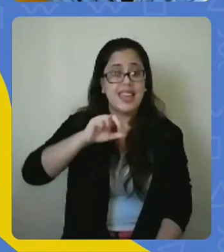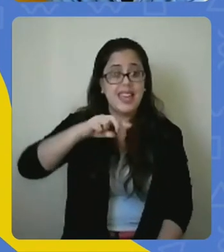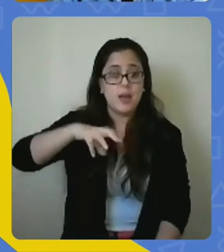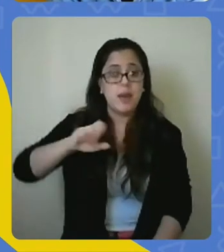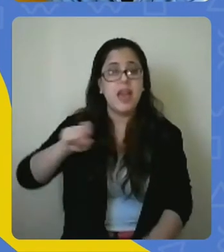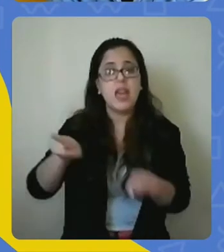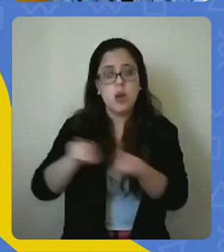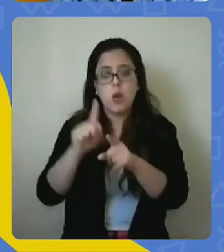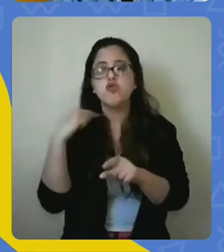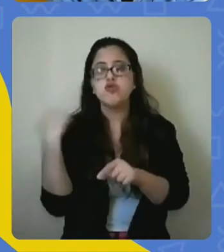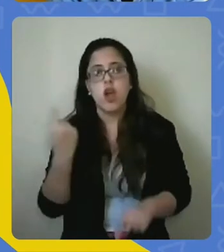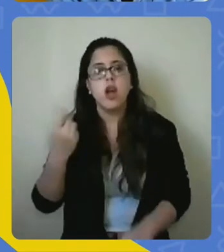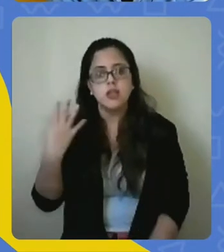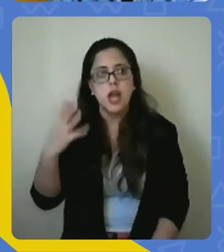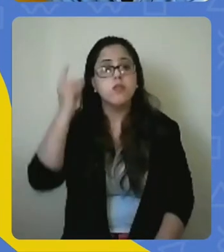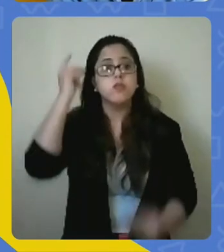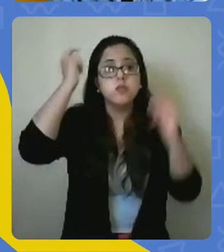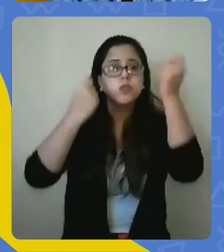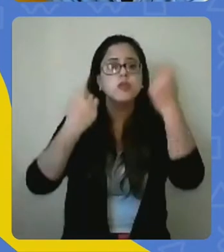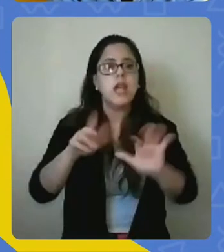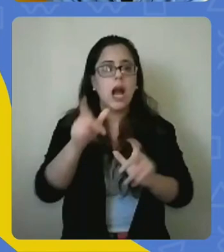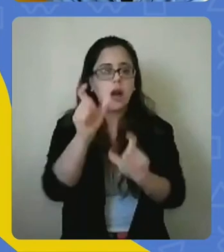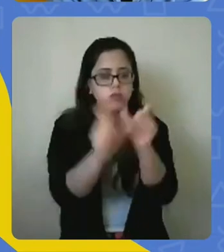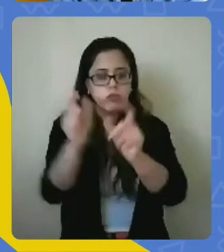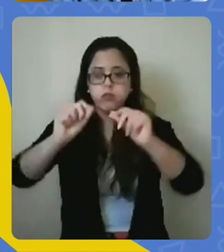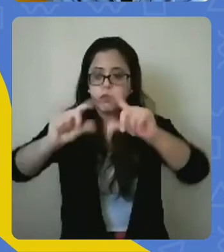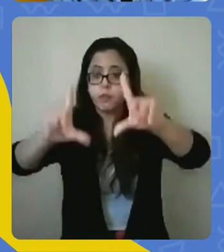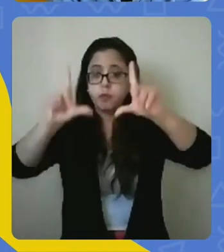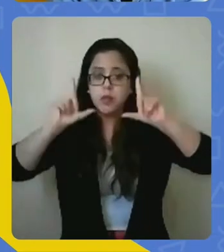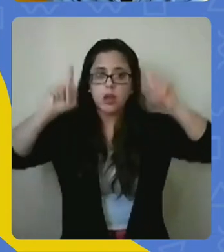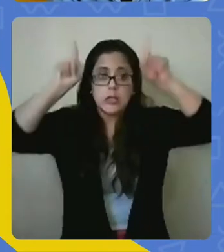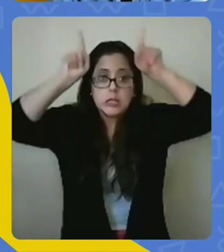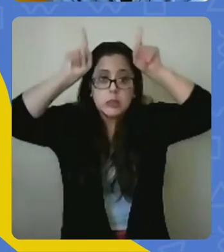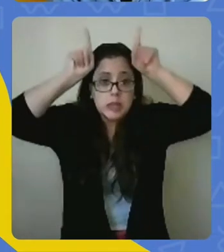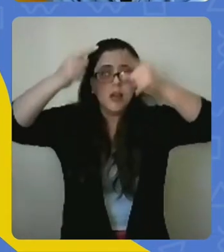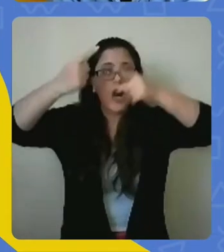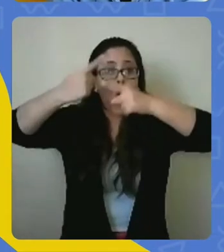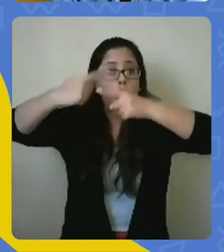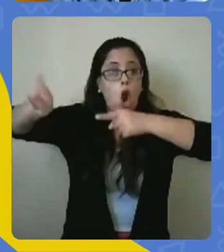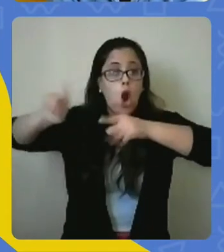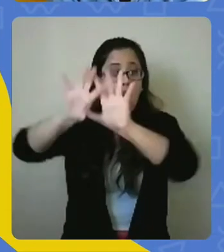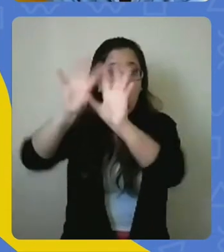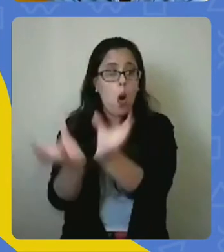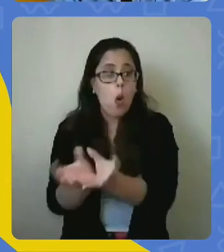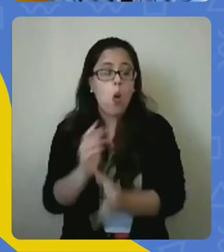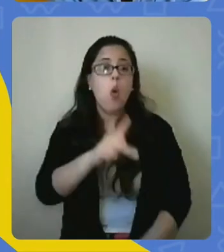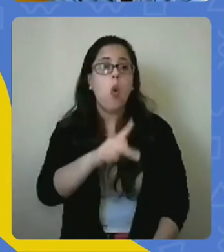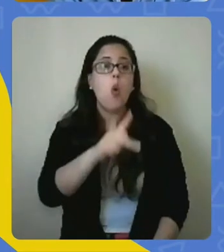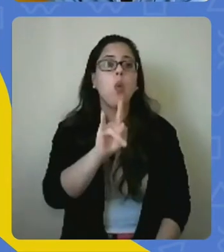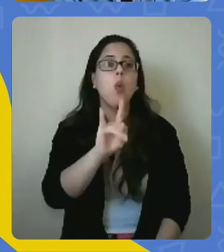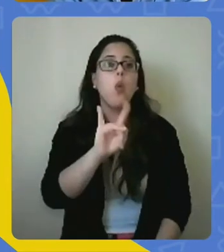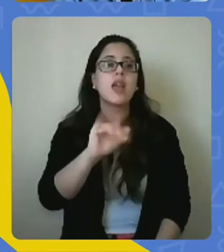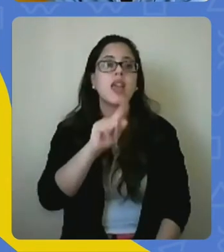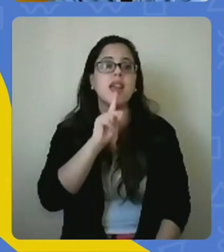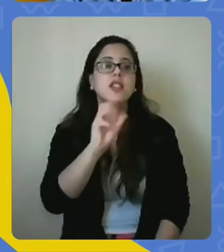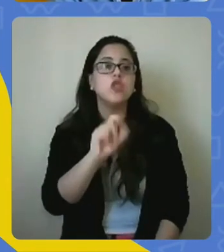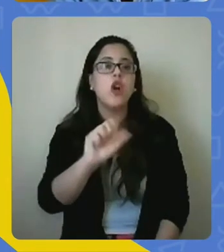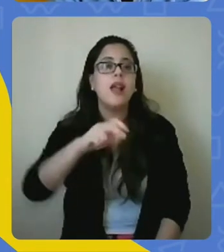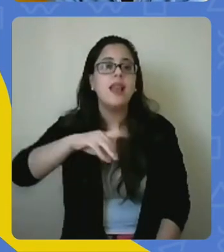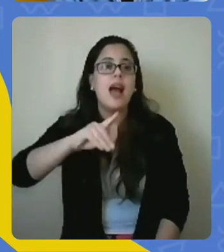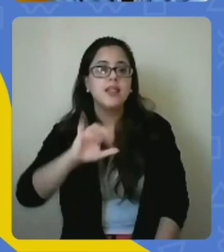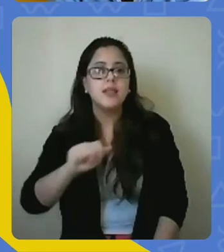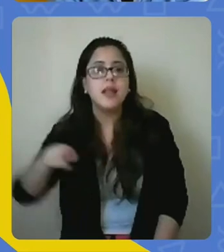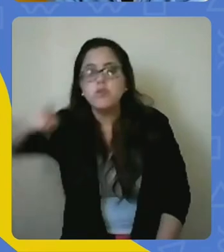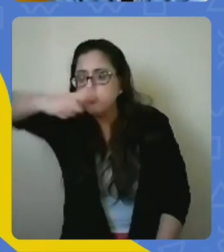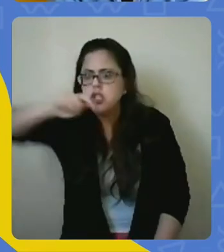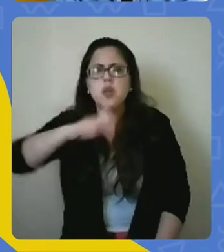son unos personajes, unos extraterrestres que viven en un planeta que se llama Cuquitolandia y a los que les pasan las cosas similares a los de los niños